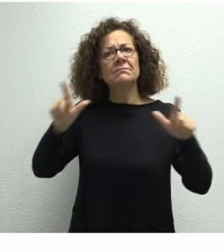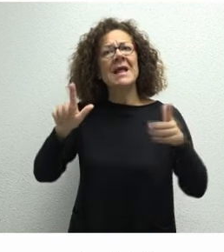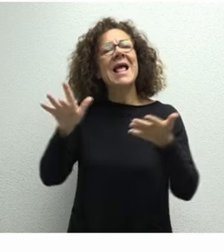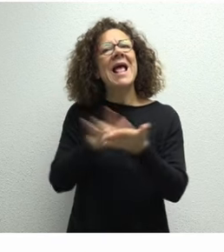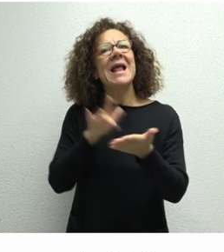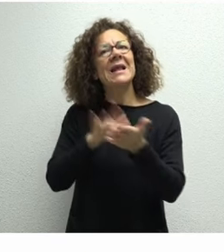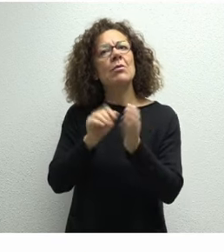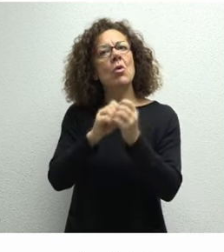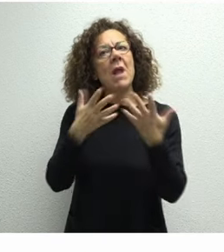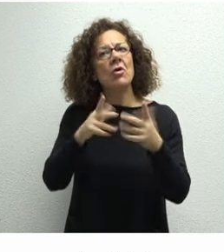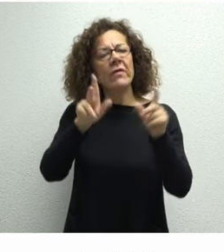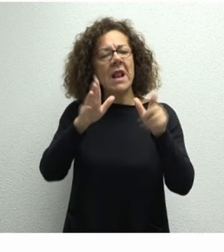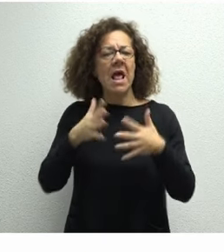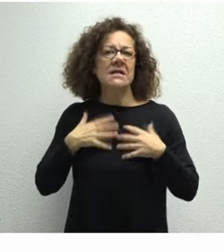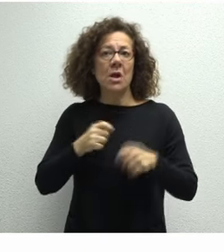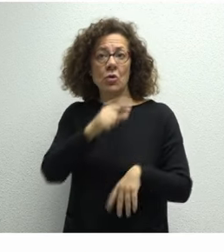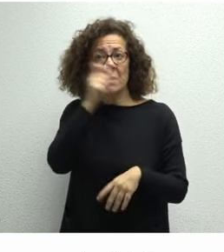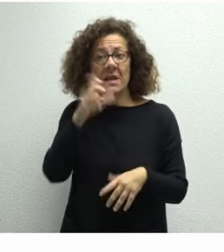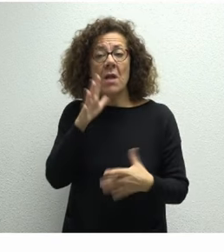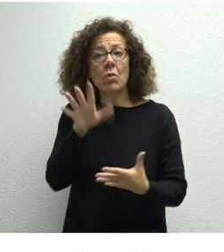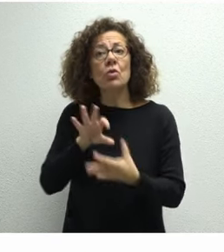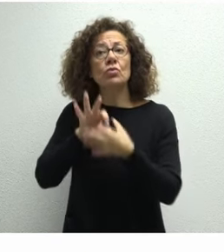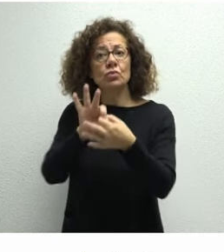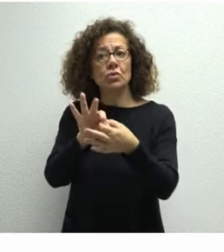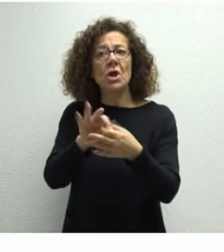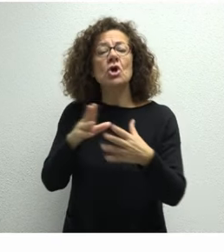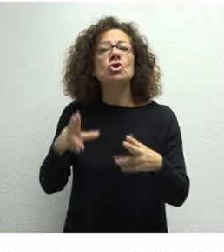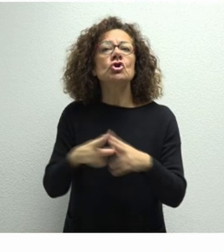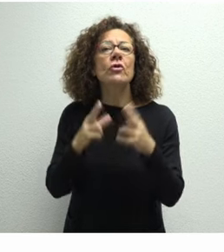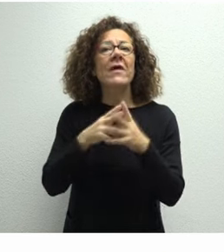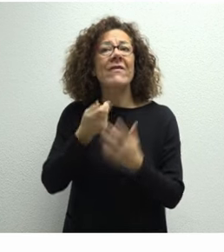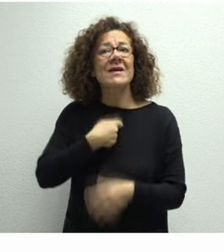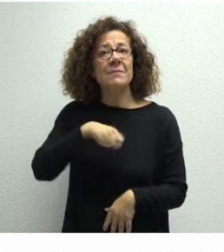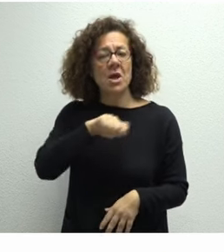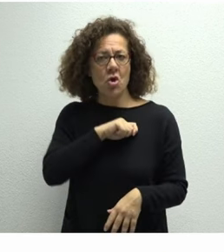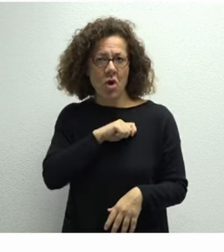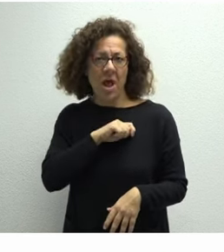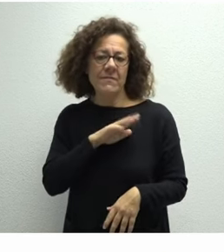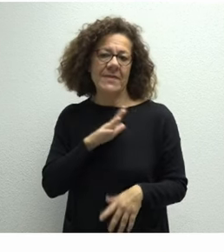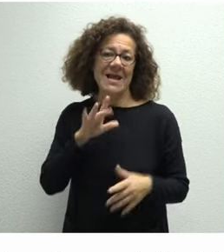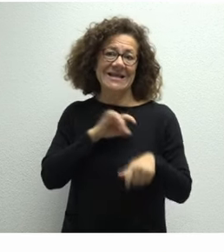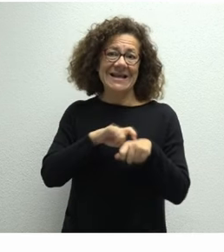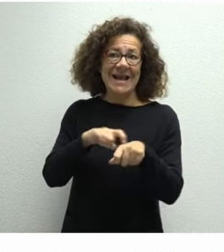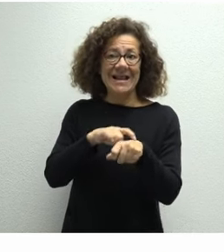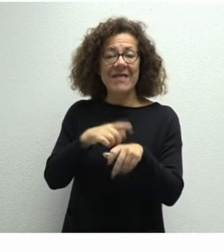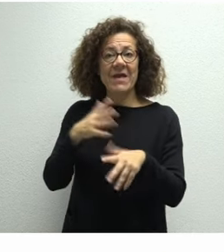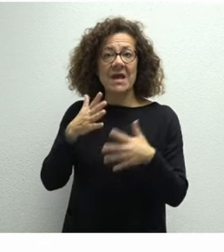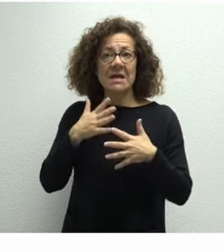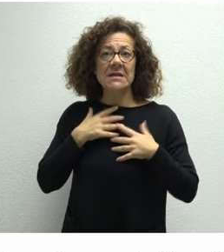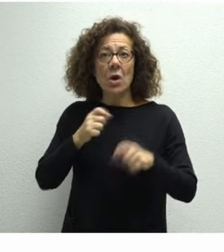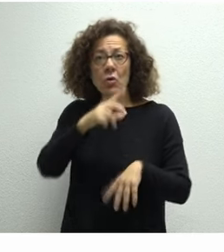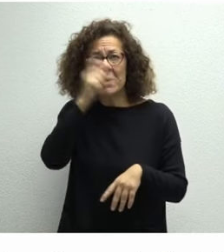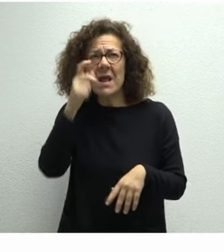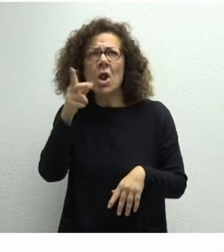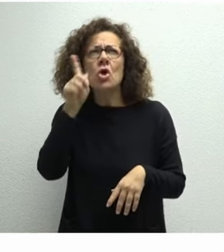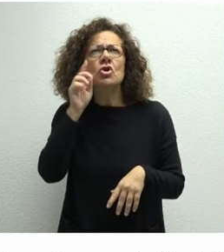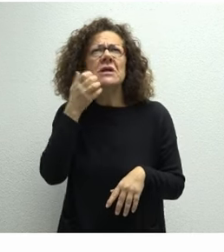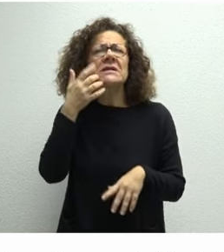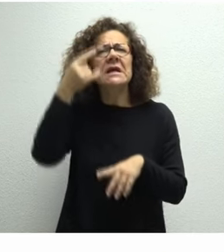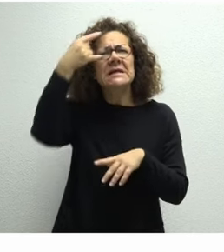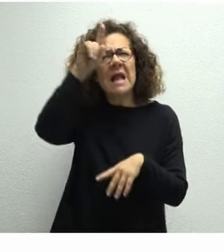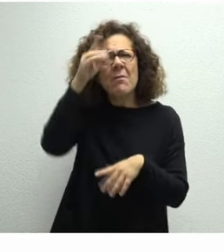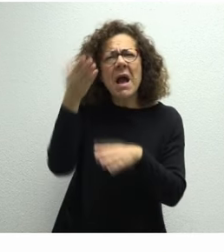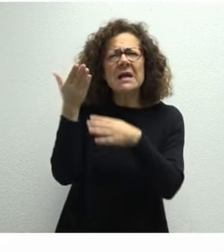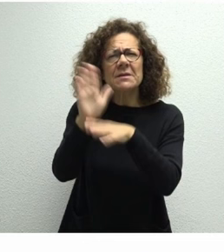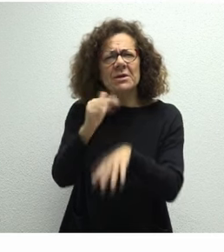sobre la sal mental por parte de la sociedad española de psiquiatría de Salud Mental no sé si en Salamanca se presentó algo de